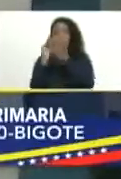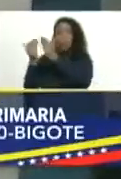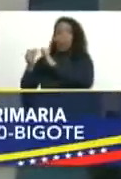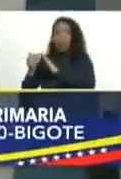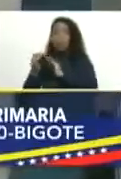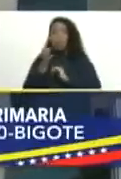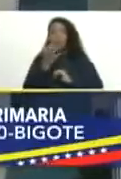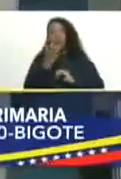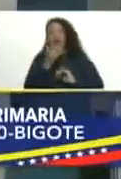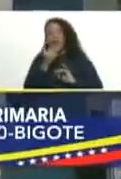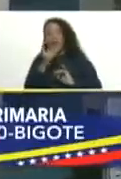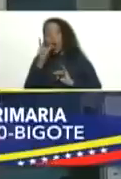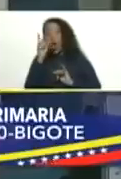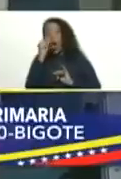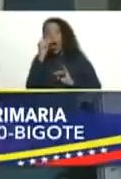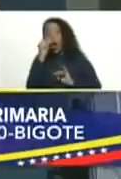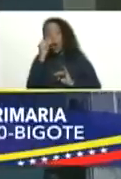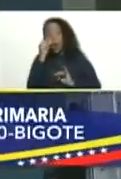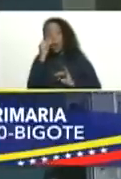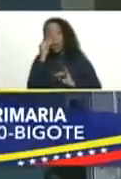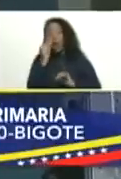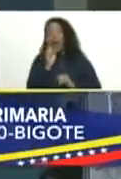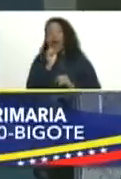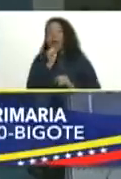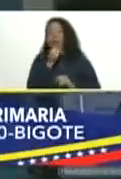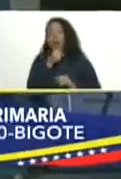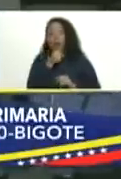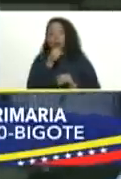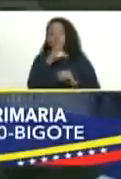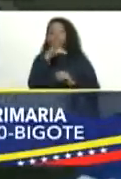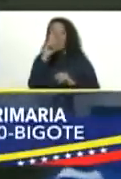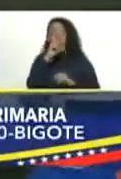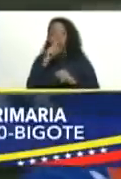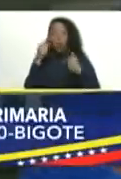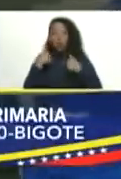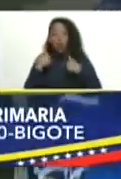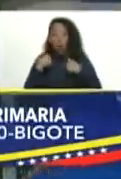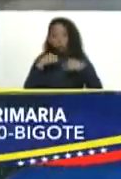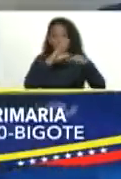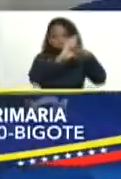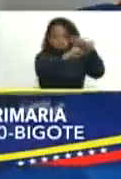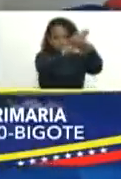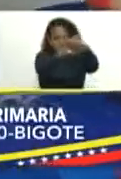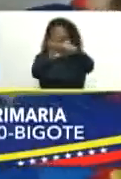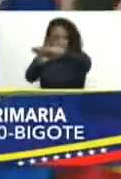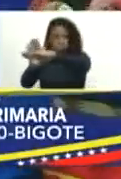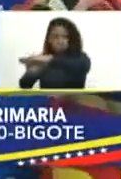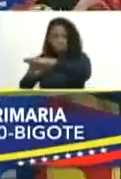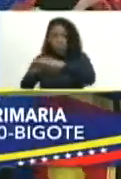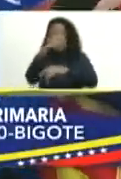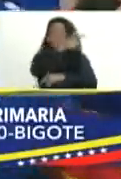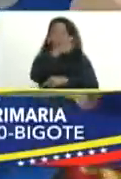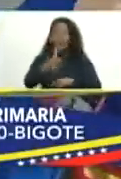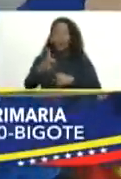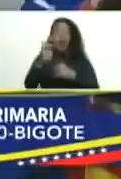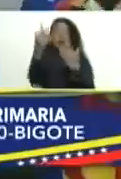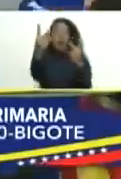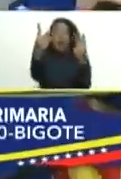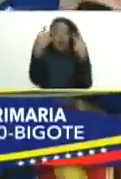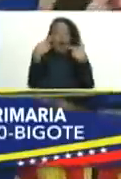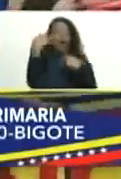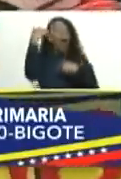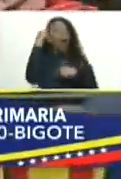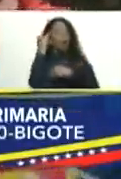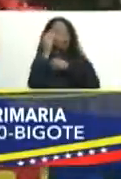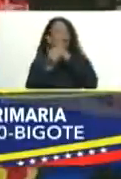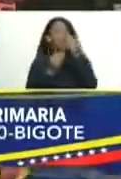por ejemplo, los hombres mayores de 50 años, se los mando de aquí a decir a todos los que nos escuchan, hay que hacerse,